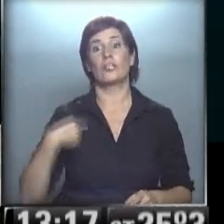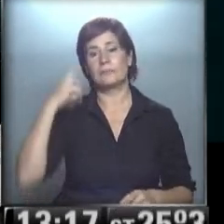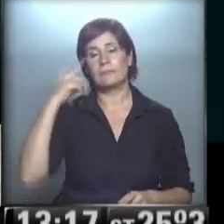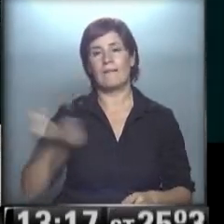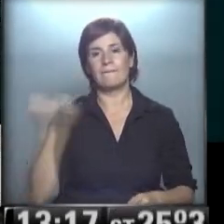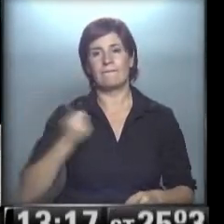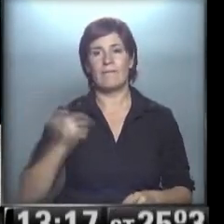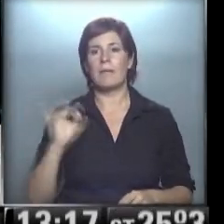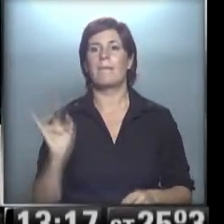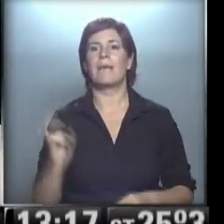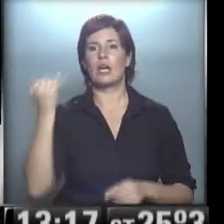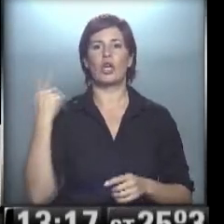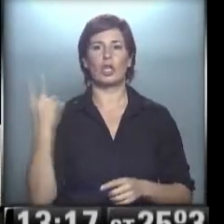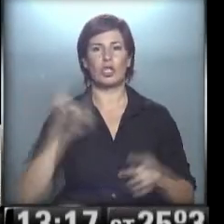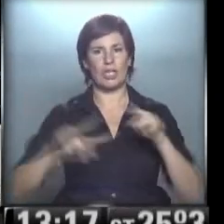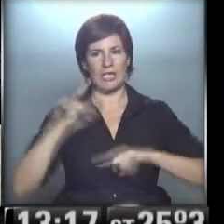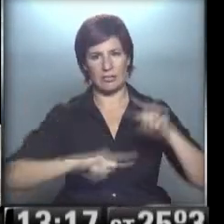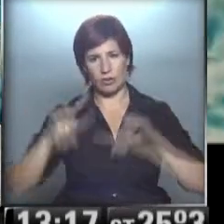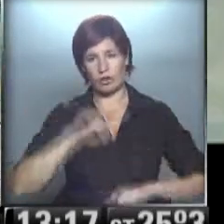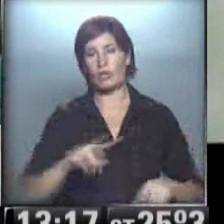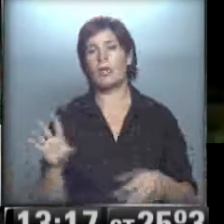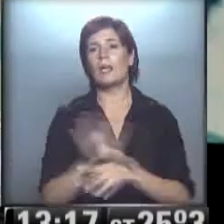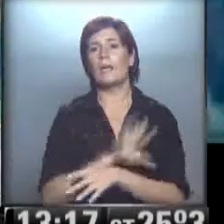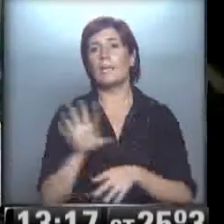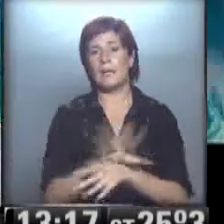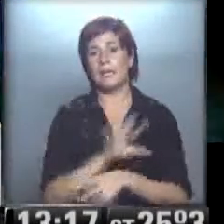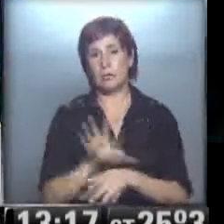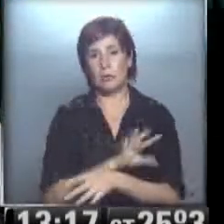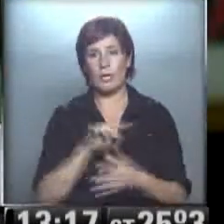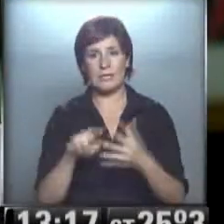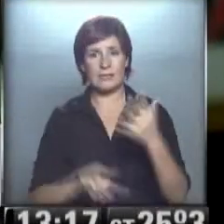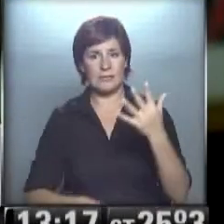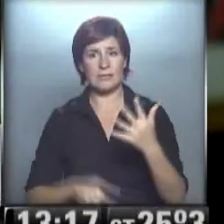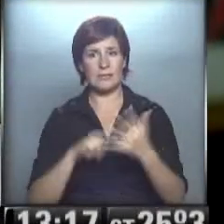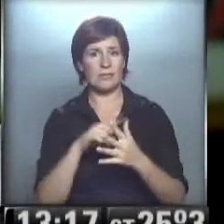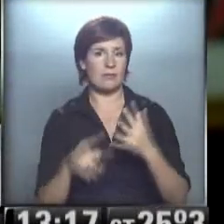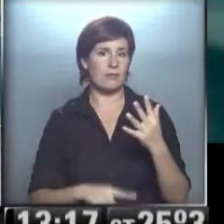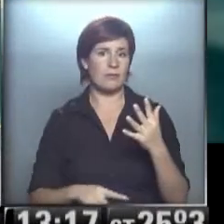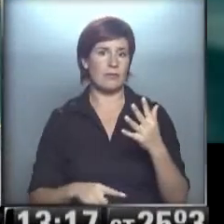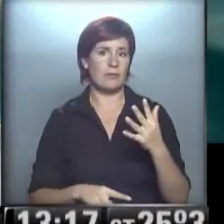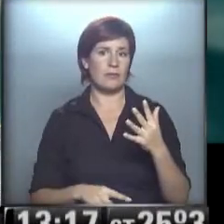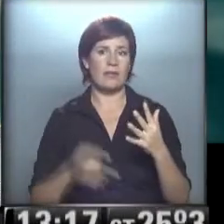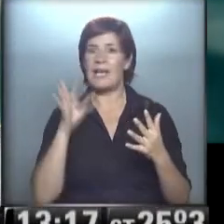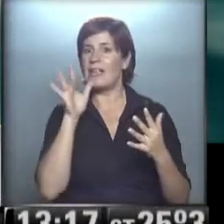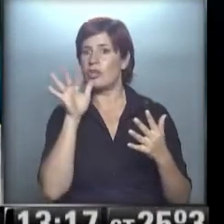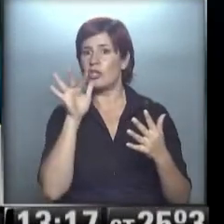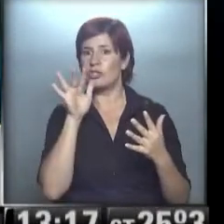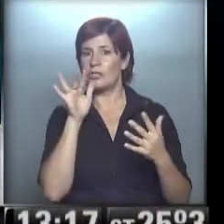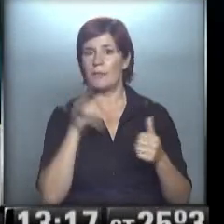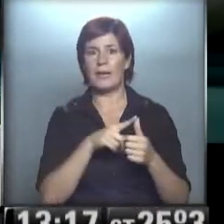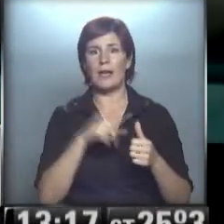Mejor Director. Hay que decir que las películas, en cuanto a número de nominaciones en los distintos rubros, son 14 nominaciones para